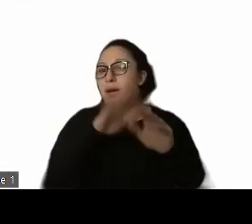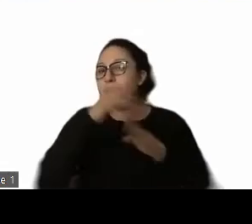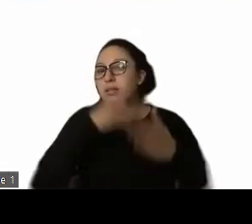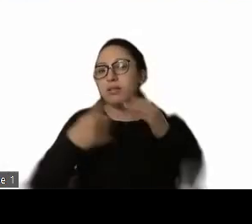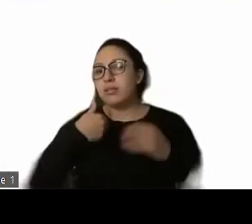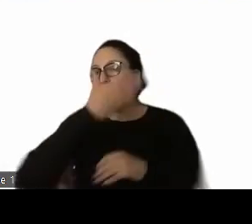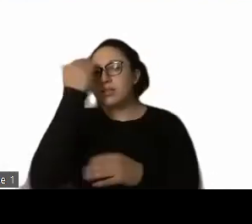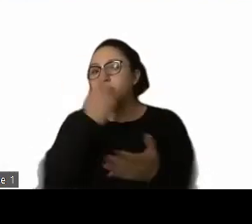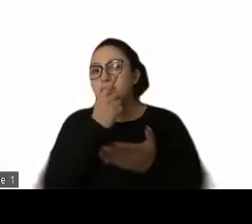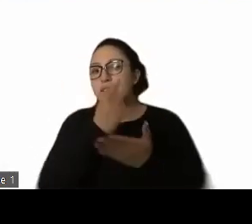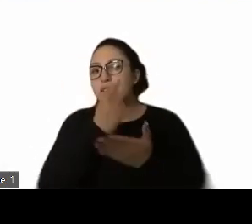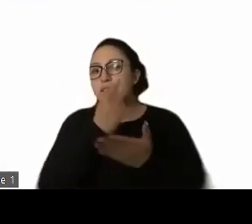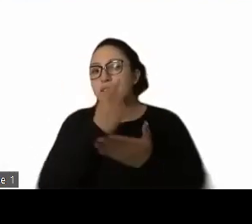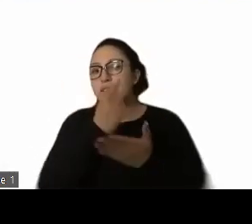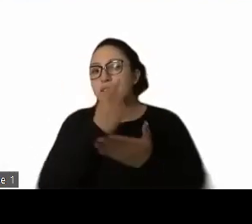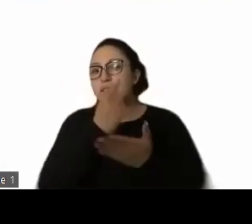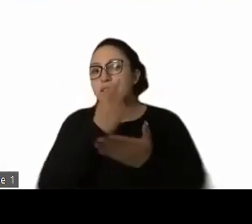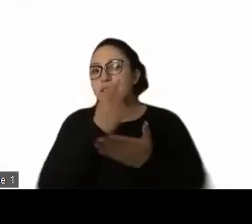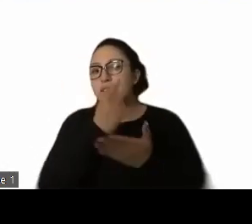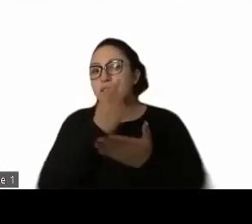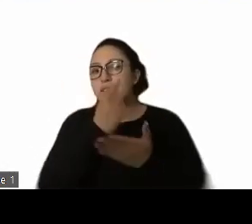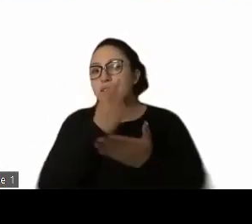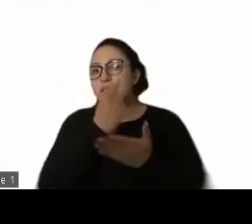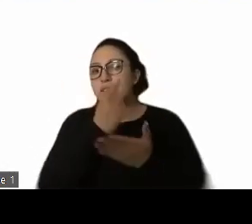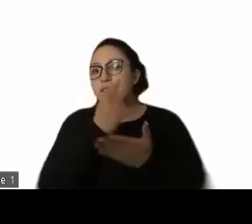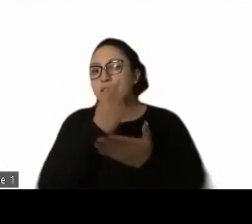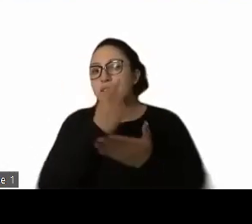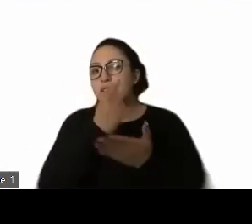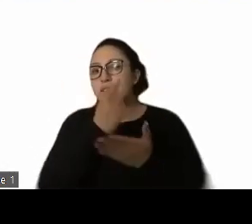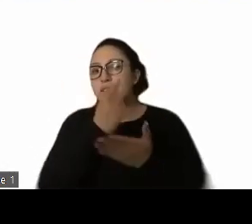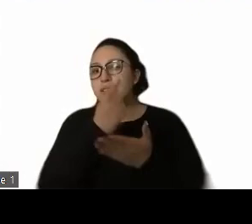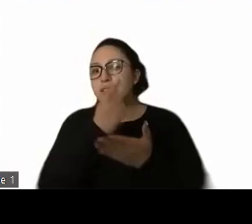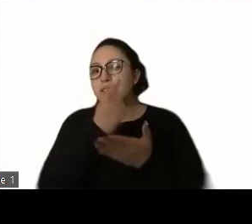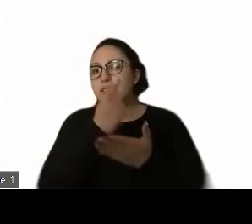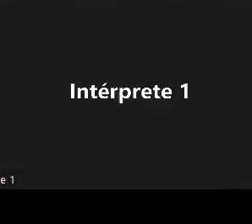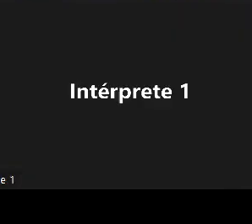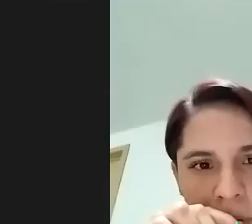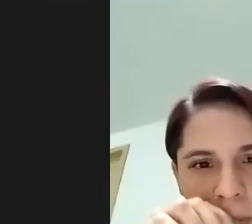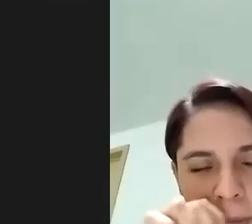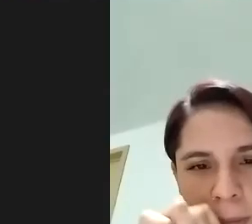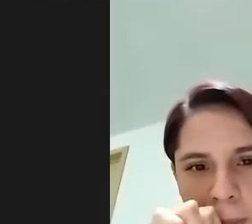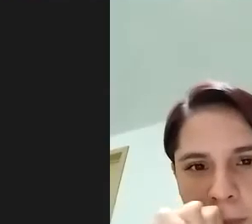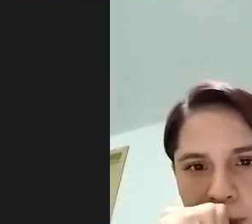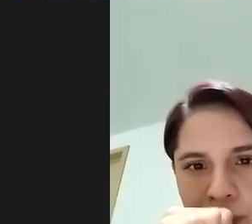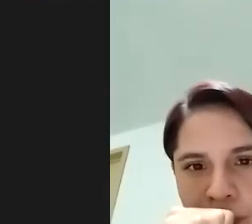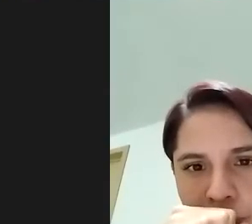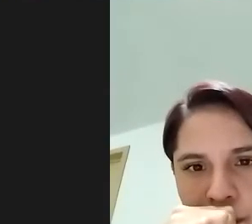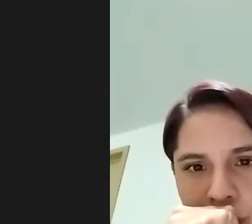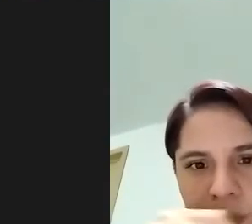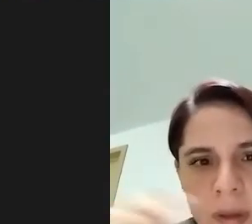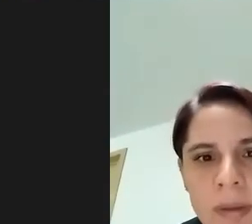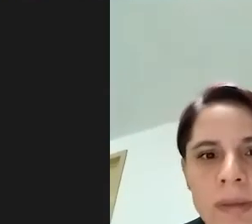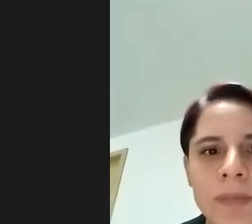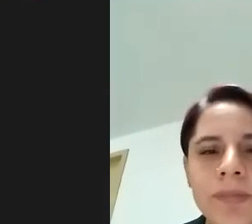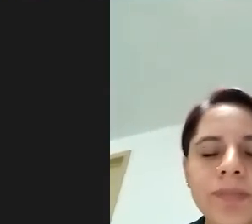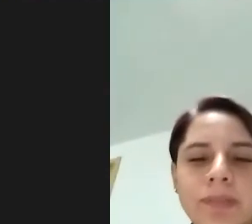dictamen se copia ad literam o literalmente los artículos para saber exactamente lo que dice. El considerando sexto nos medio